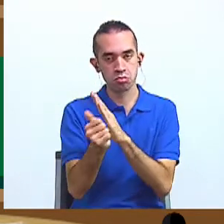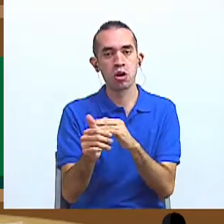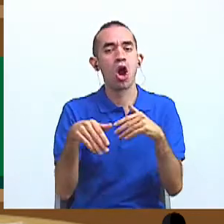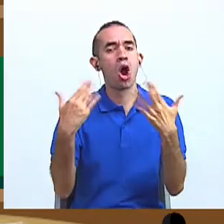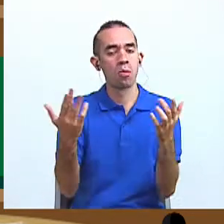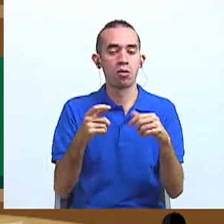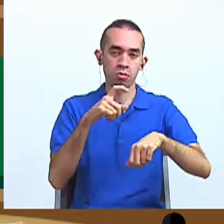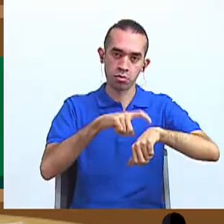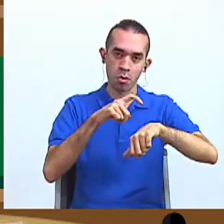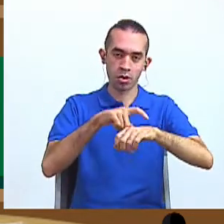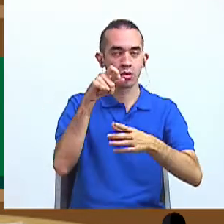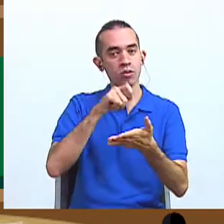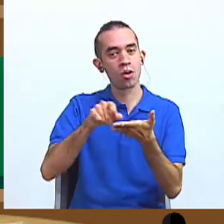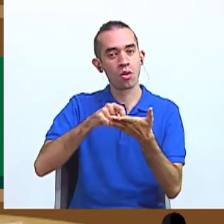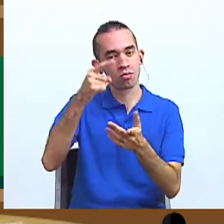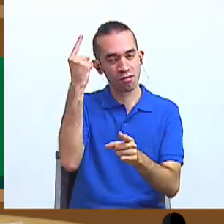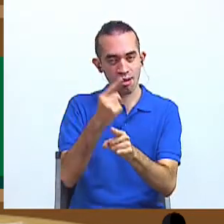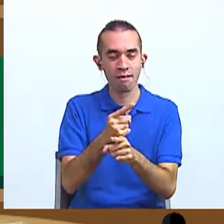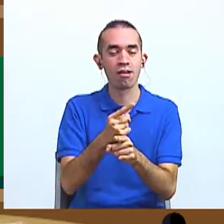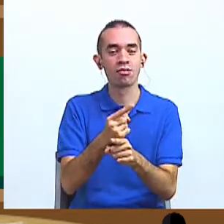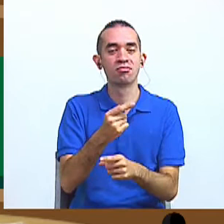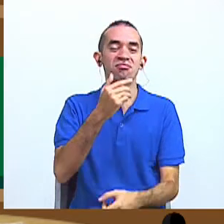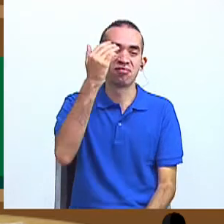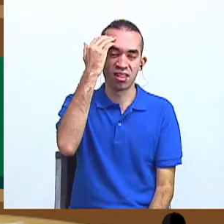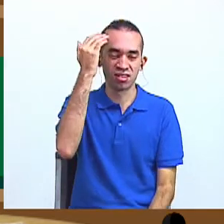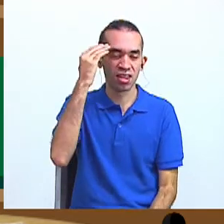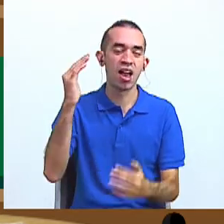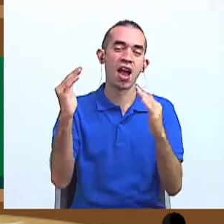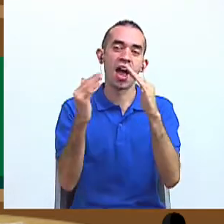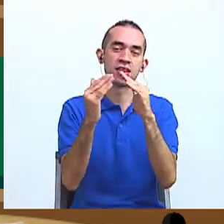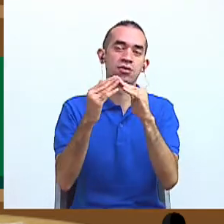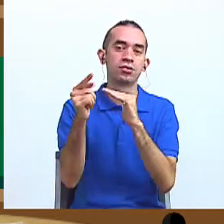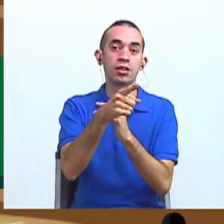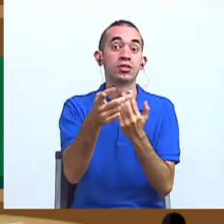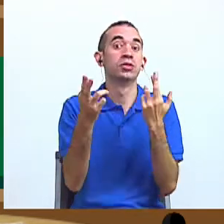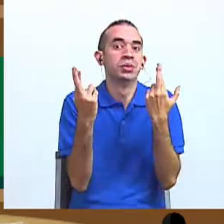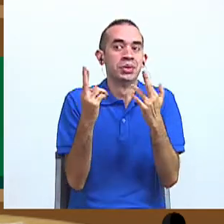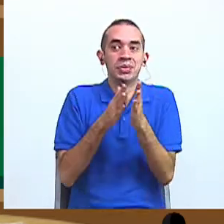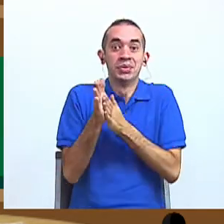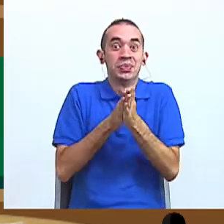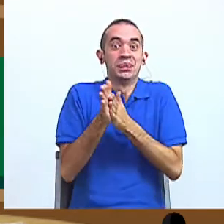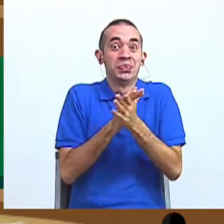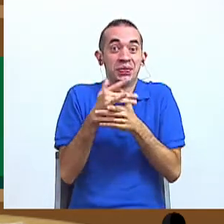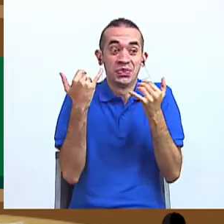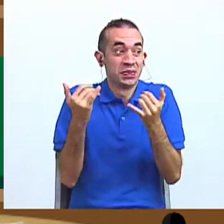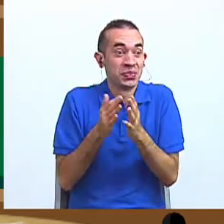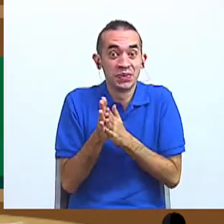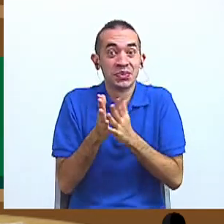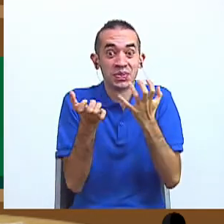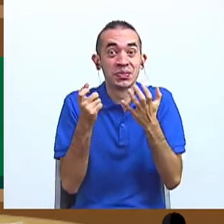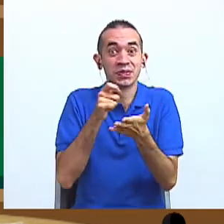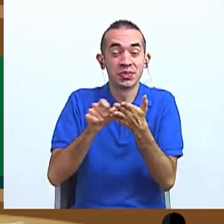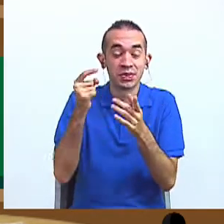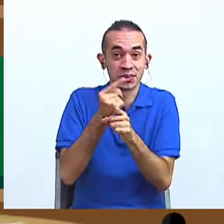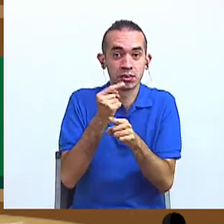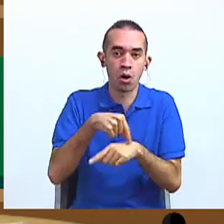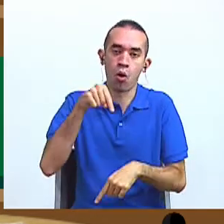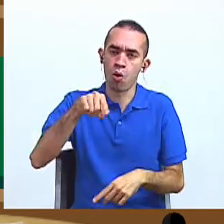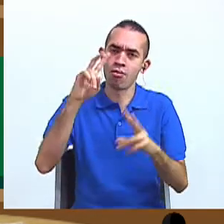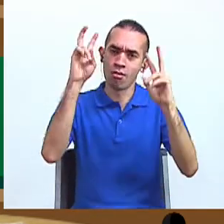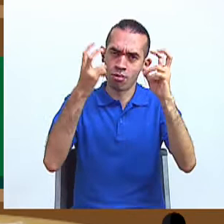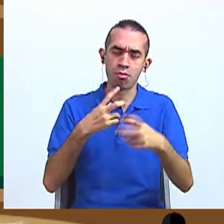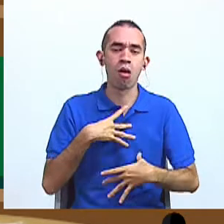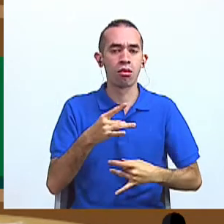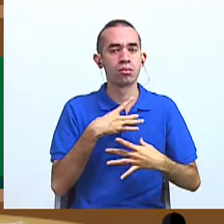momentos ortográficos. Sí, yo sé, allá en casa deben estar esperando esos momentos ortográficos. Hoy tendremos temáticas muy